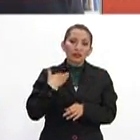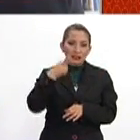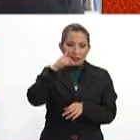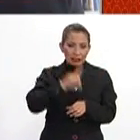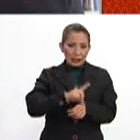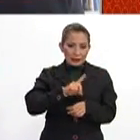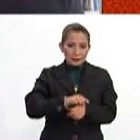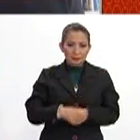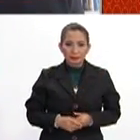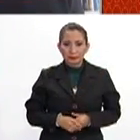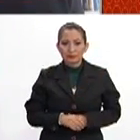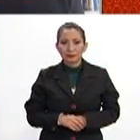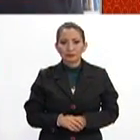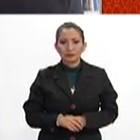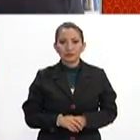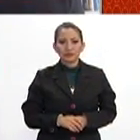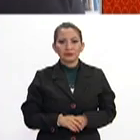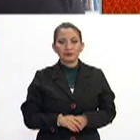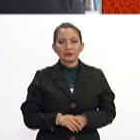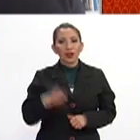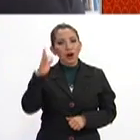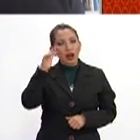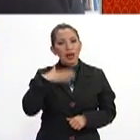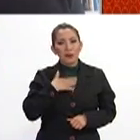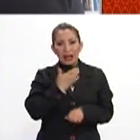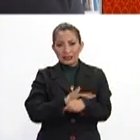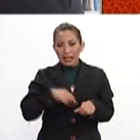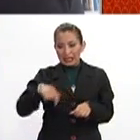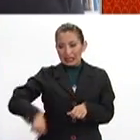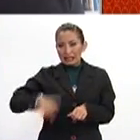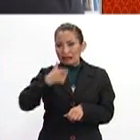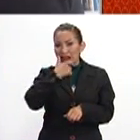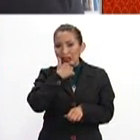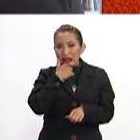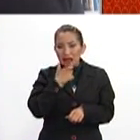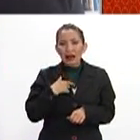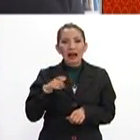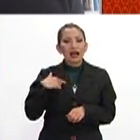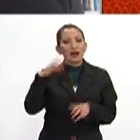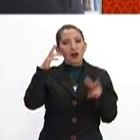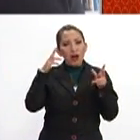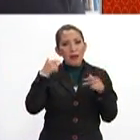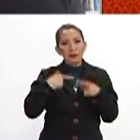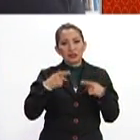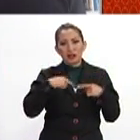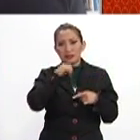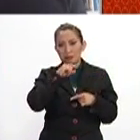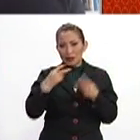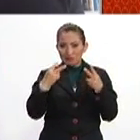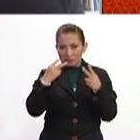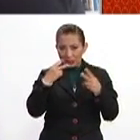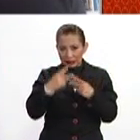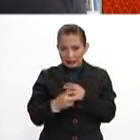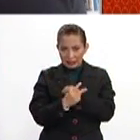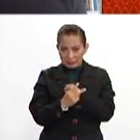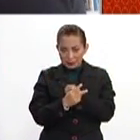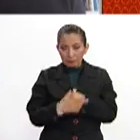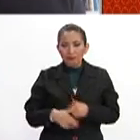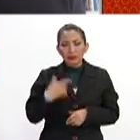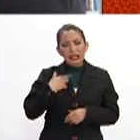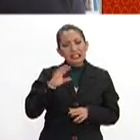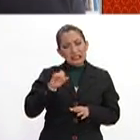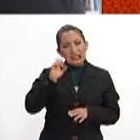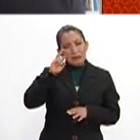buenos días. ¿Qué tal? Buenas tardes acá desde Londres, Pati. Omar, saludos a nuestro teleauditorio. Sí, ahí es muy importante